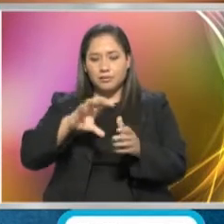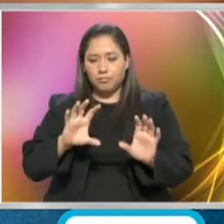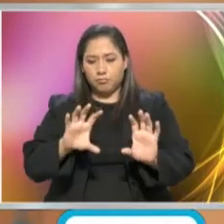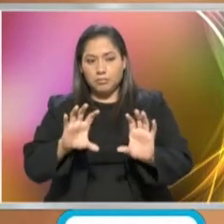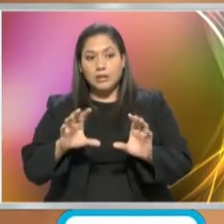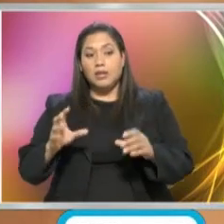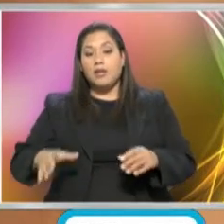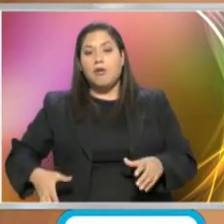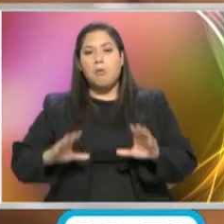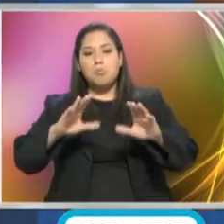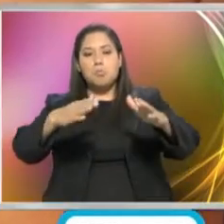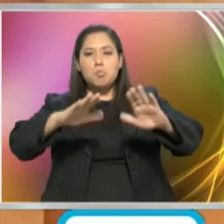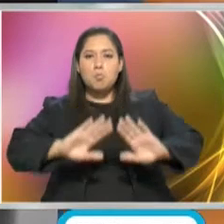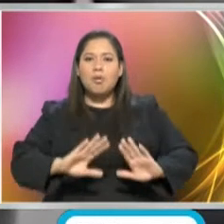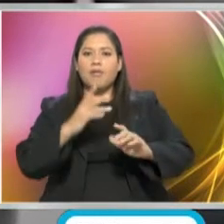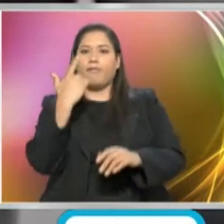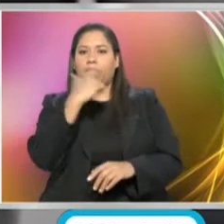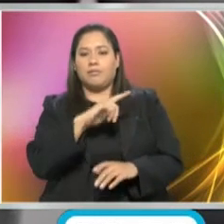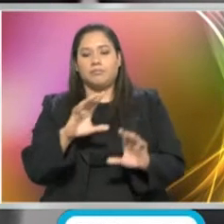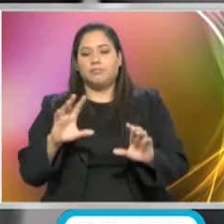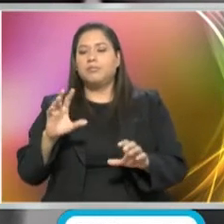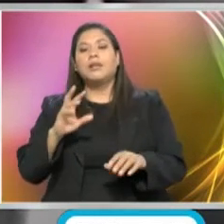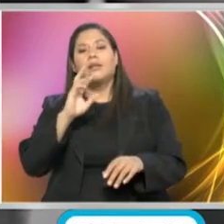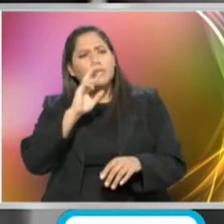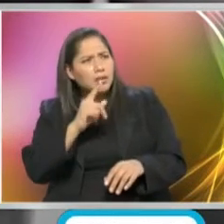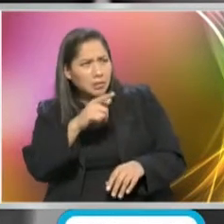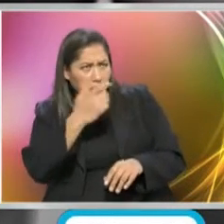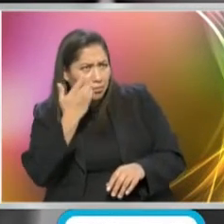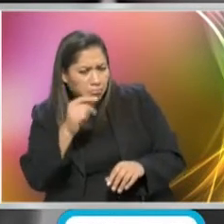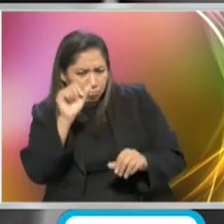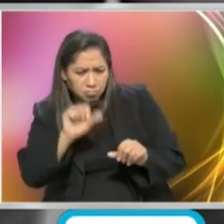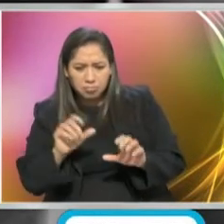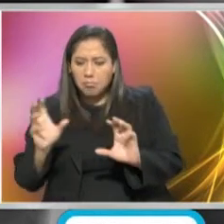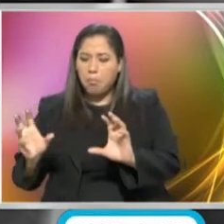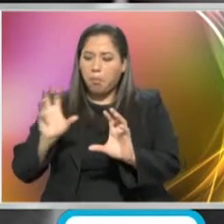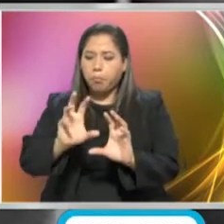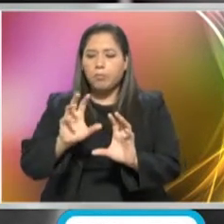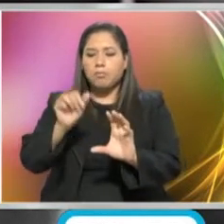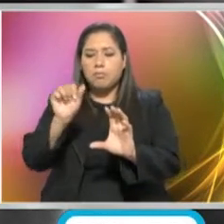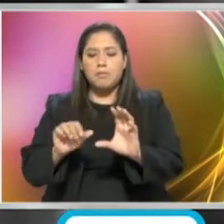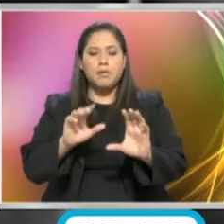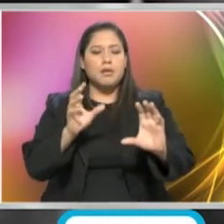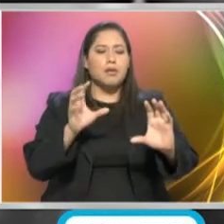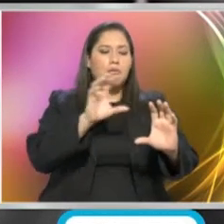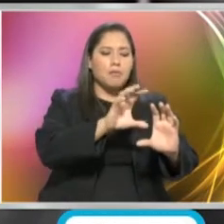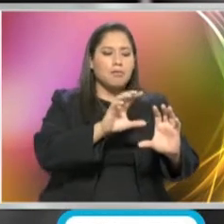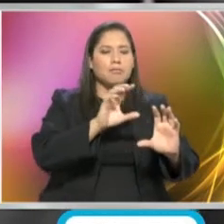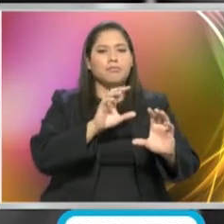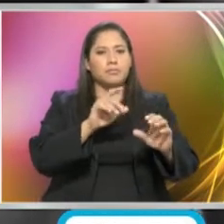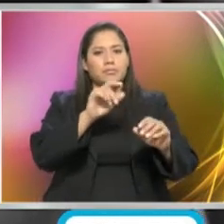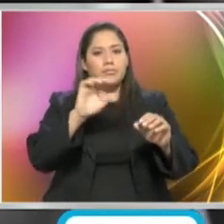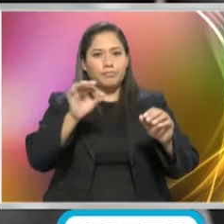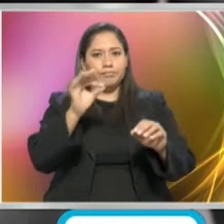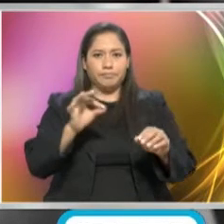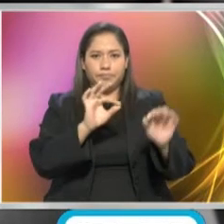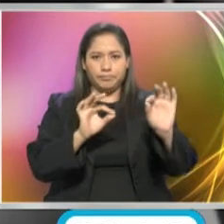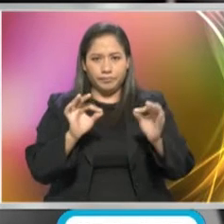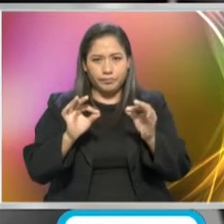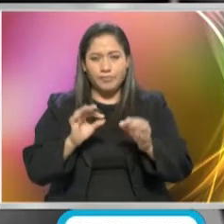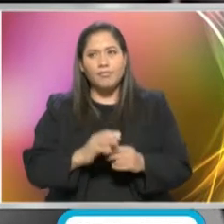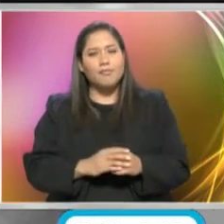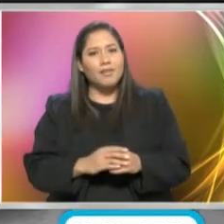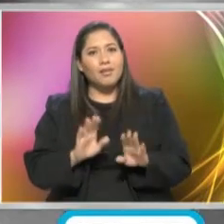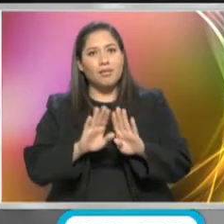región glútea. Muy bien. Y se les propone este tipo de procedimiento. Oye, doctor, ¿y no perdemos, díganos usted, un poco